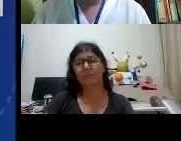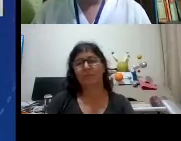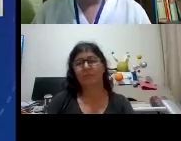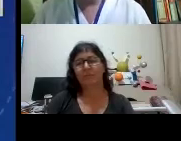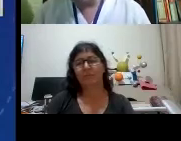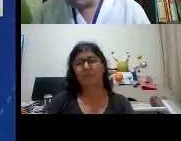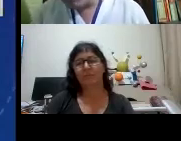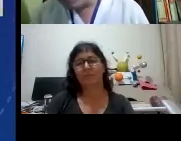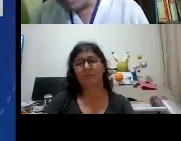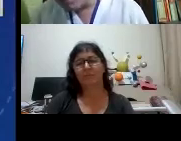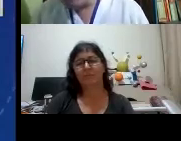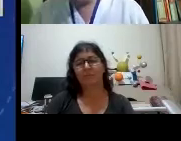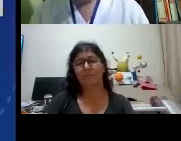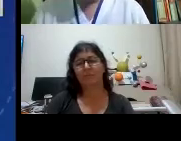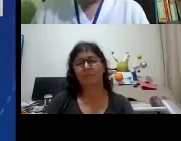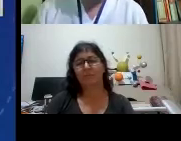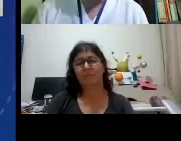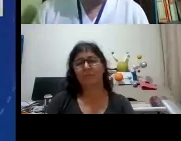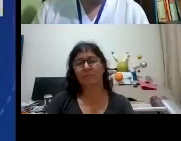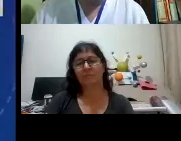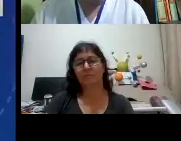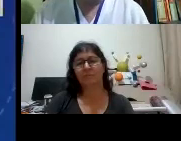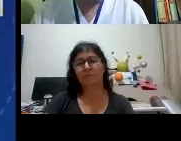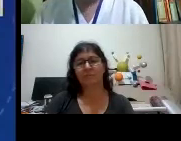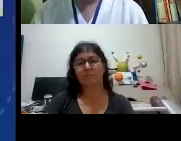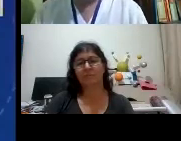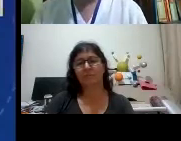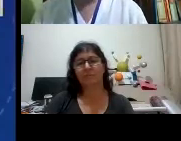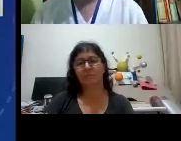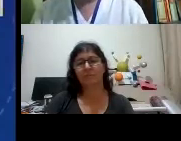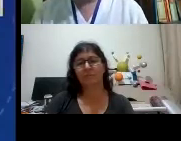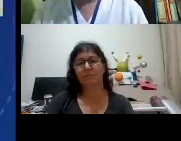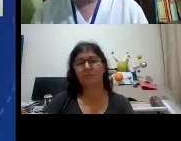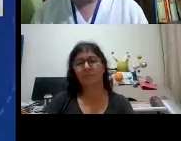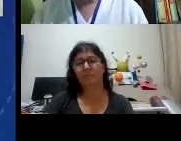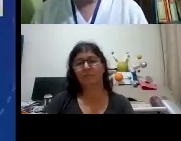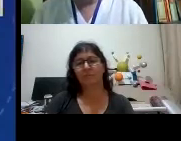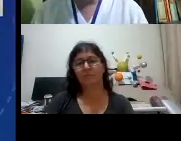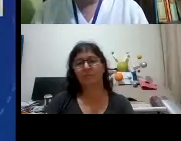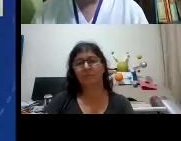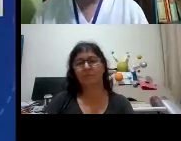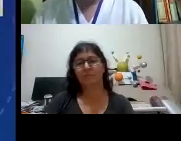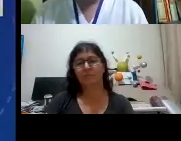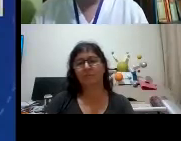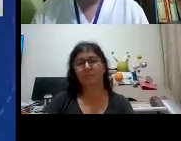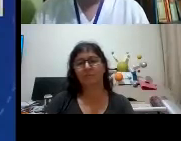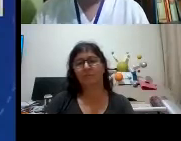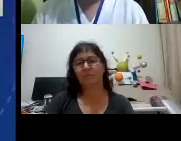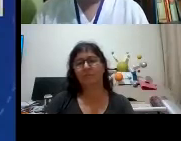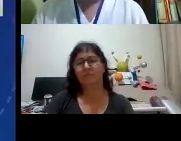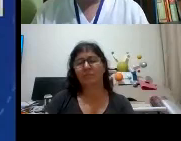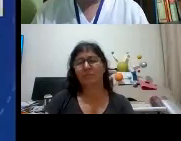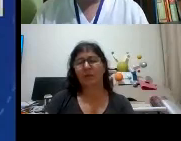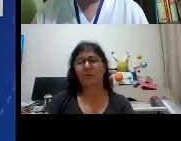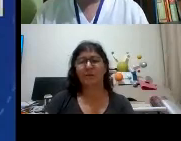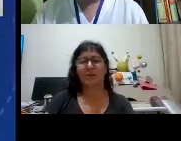que se dan en UCI, por ejemplo, en el paciente tiene que estar intubado por casi un mes, va a estar en esta postura, sedado, obviamente